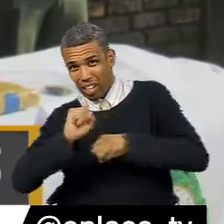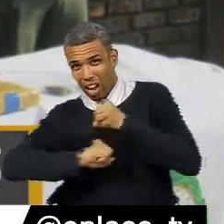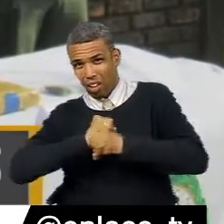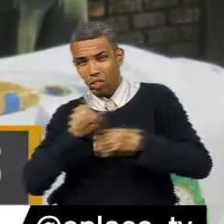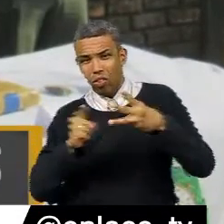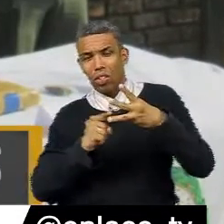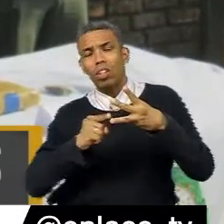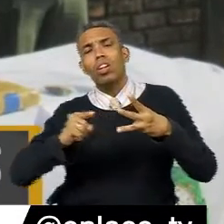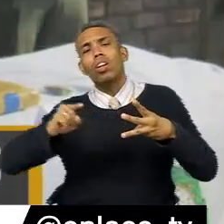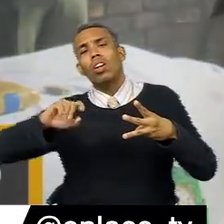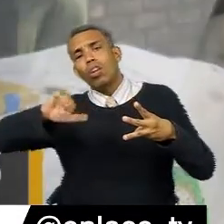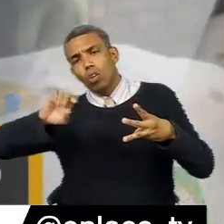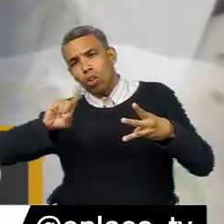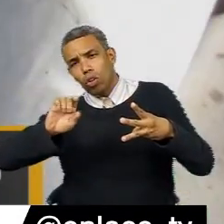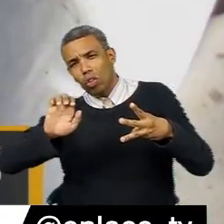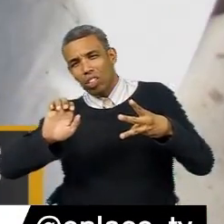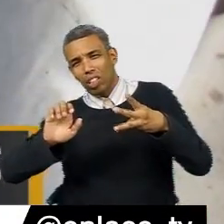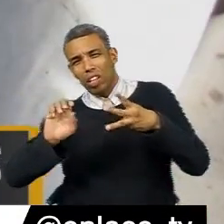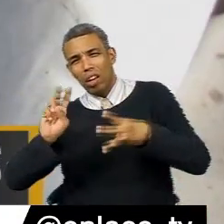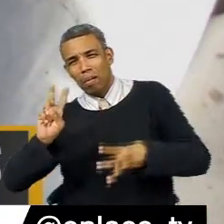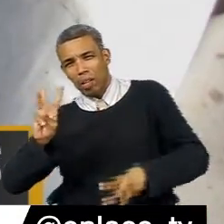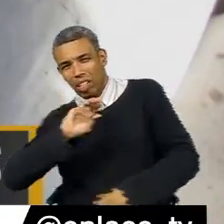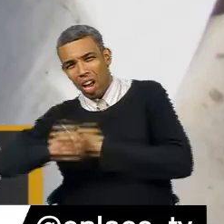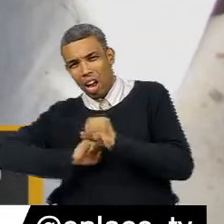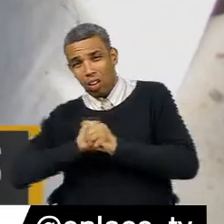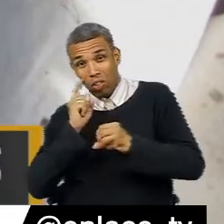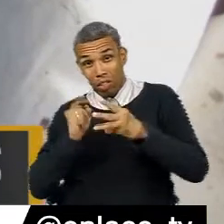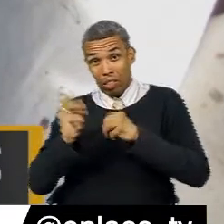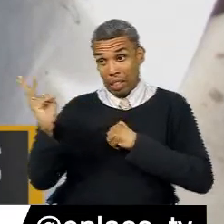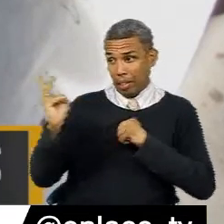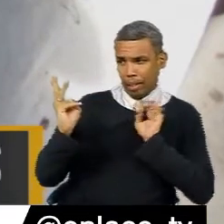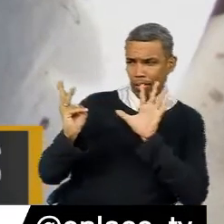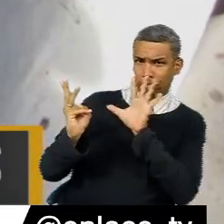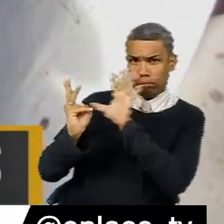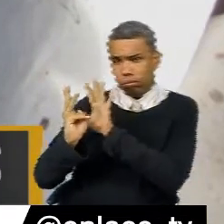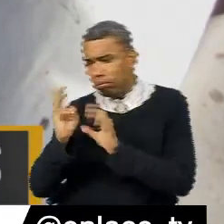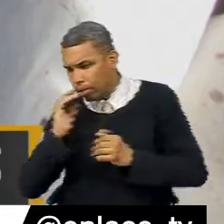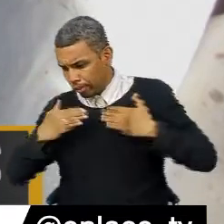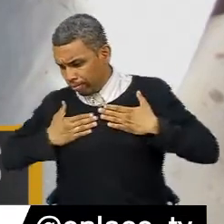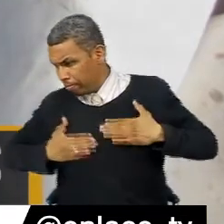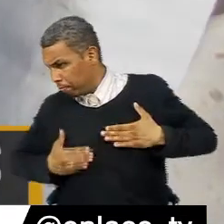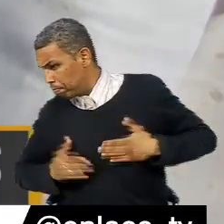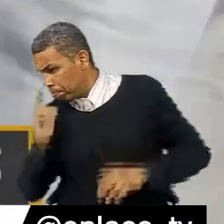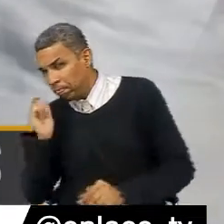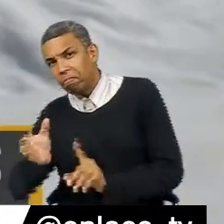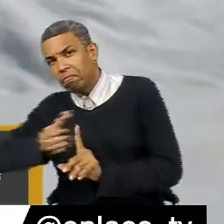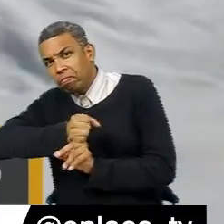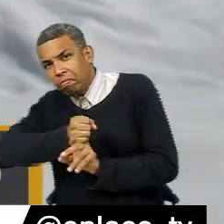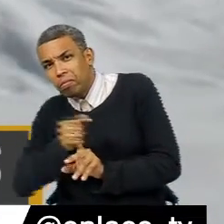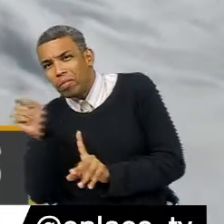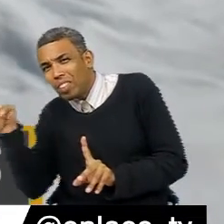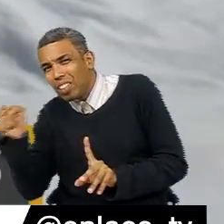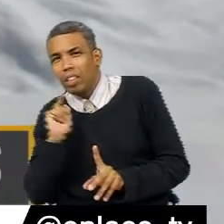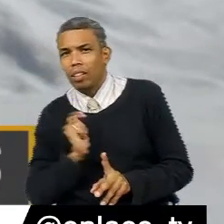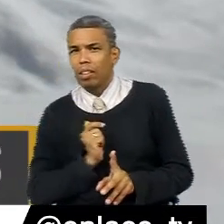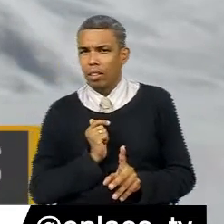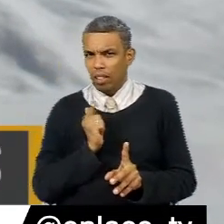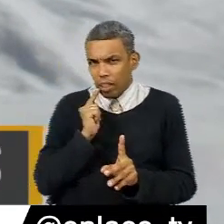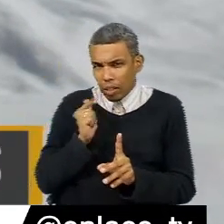23. Presuntamente, al momento de la requisa, les encontraron en sacos de acero un paquete envuelto en cinta y al revisarlo su